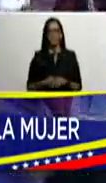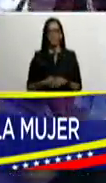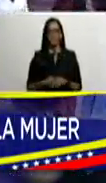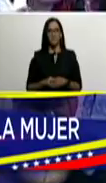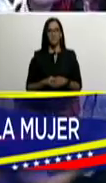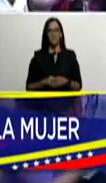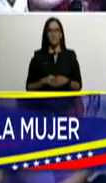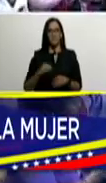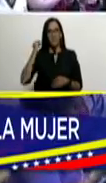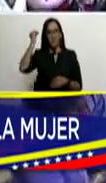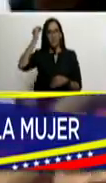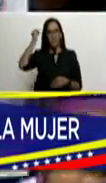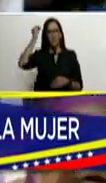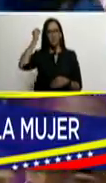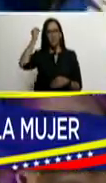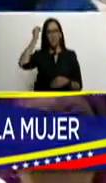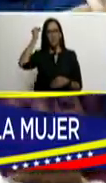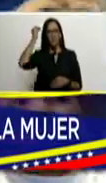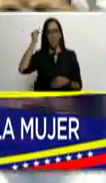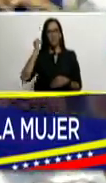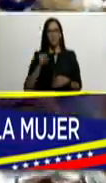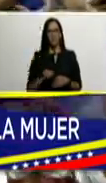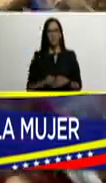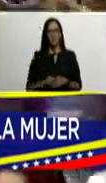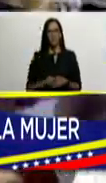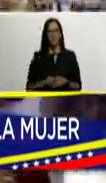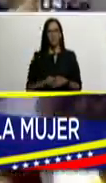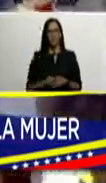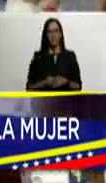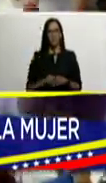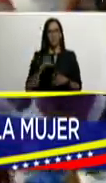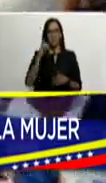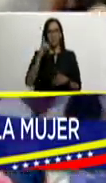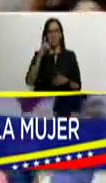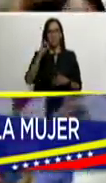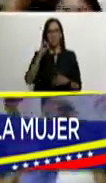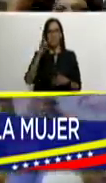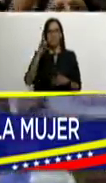Y hemos pensado, Diva, compañera Diva,